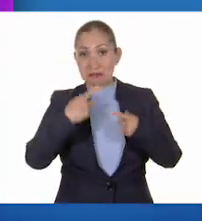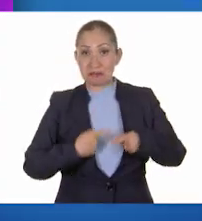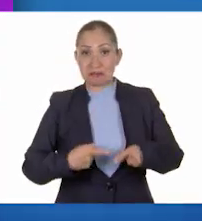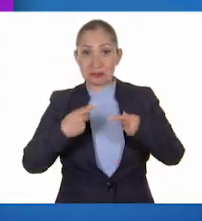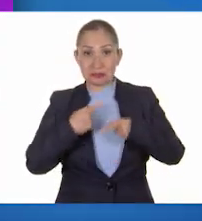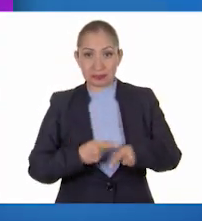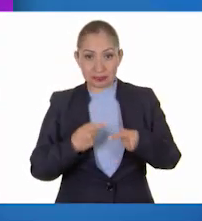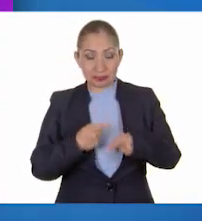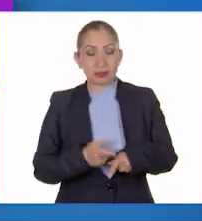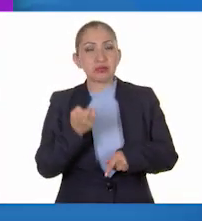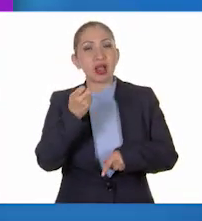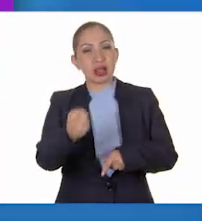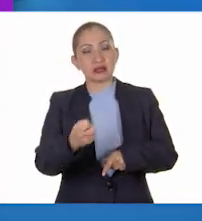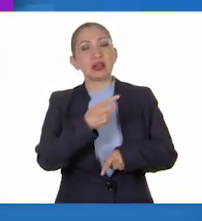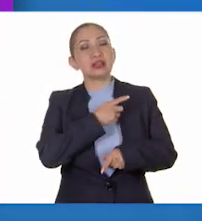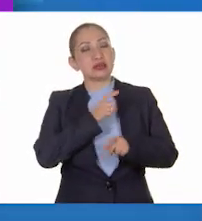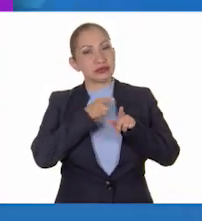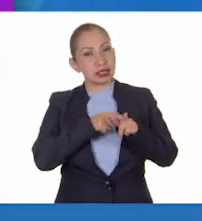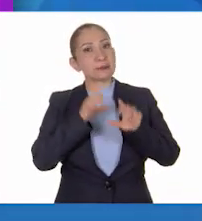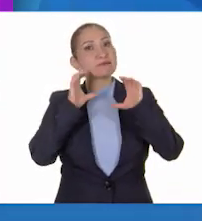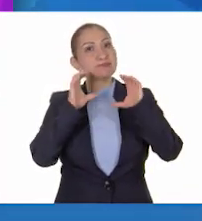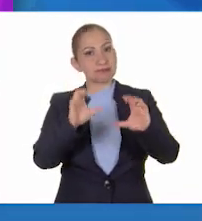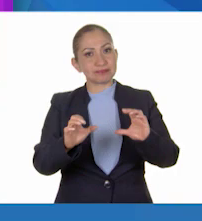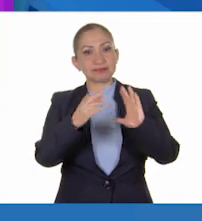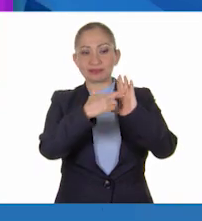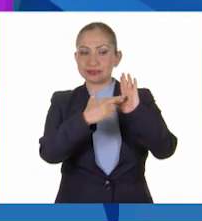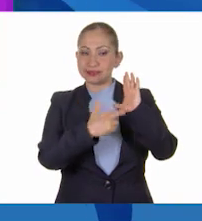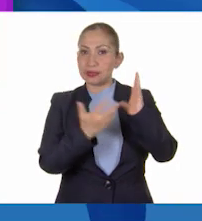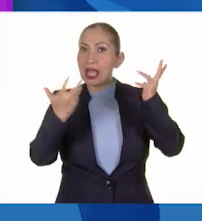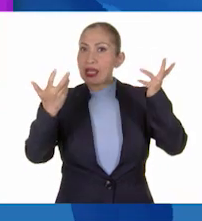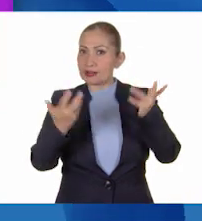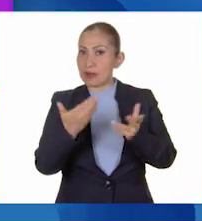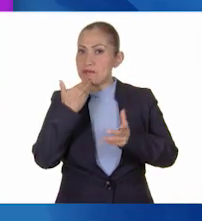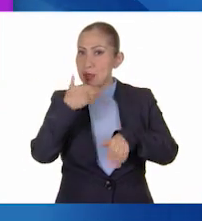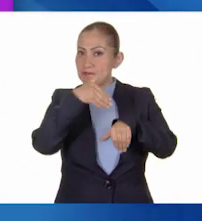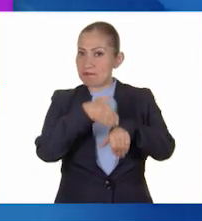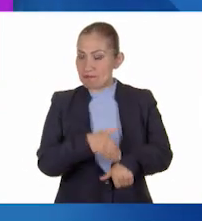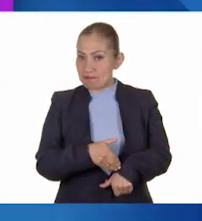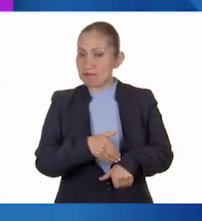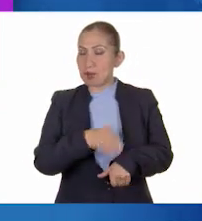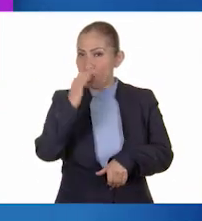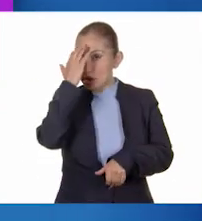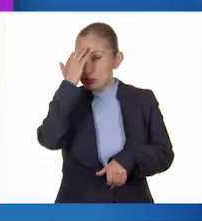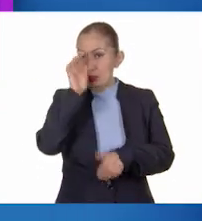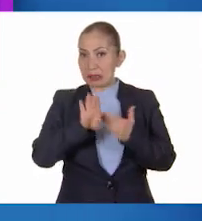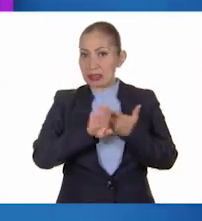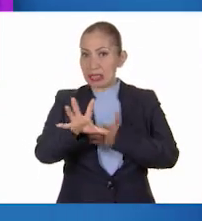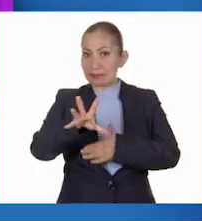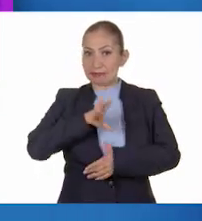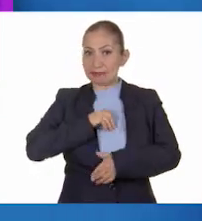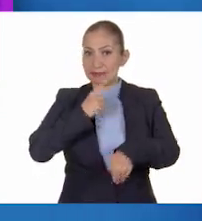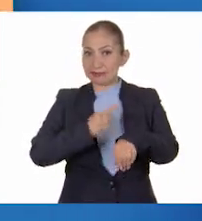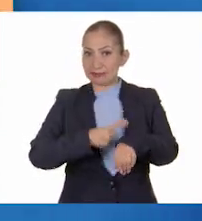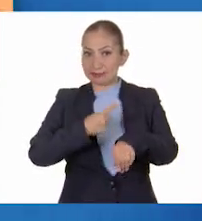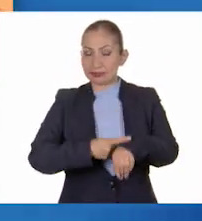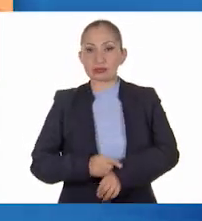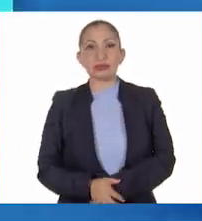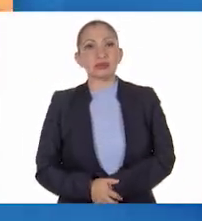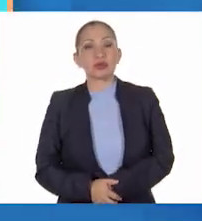las personas. Por eso hay que continuar cuidándonos siguiendo las buenas prácticas que ya todos conocemos para evitar contagiarnos.